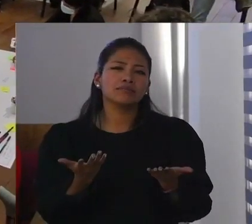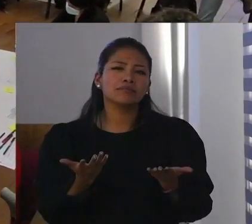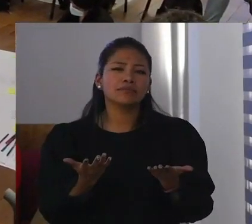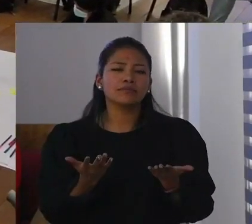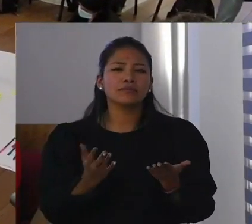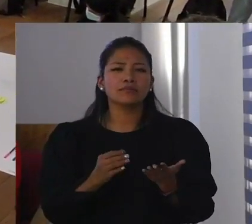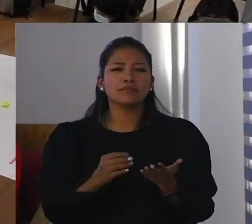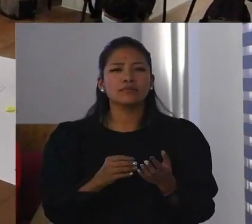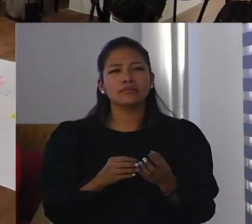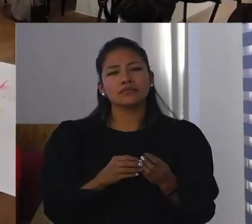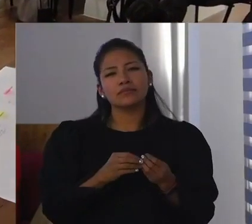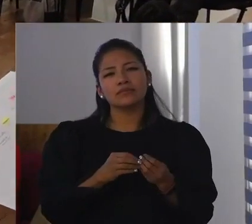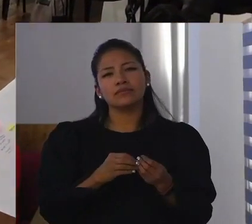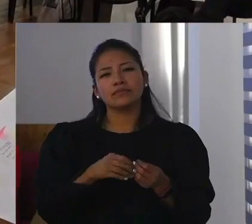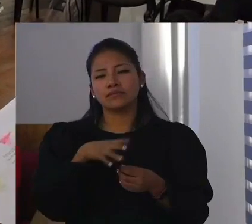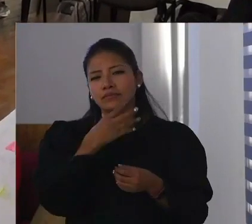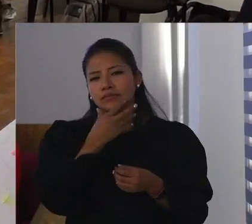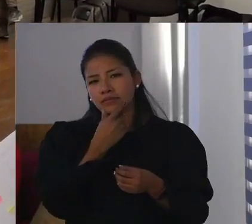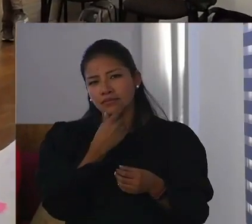un